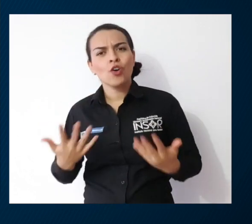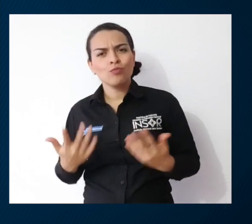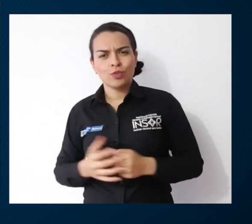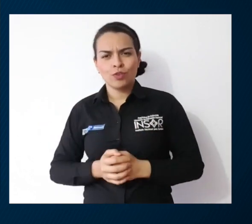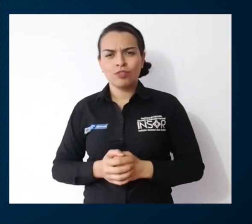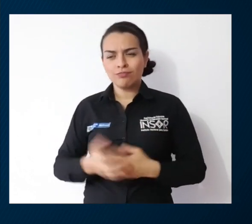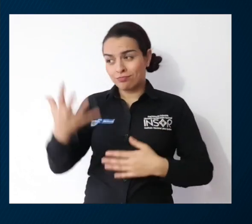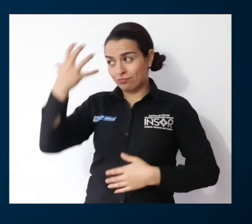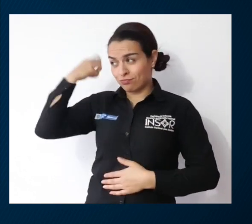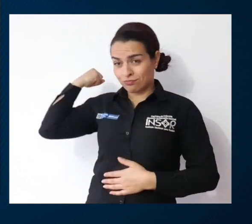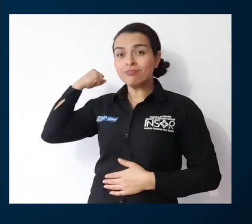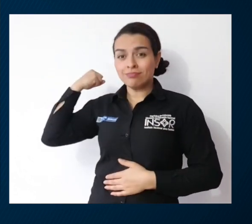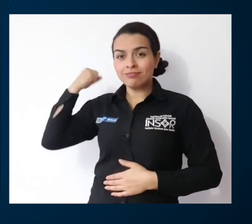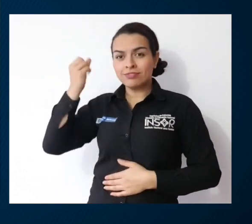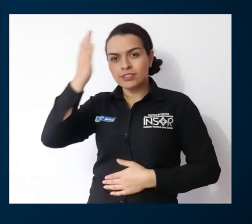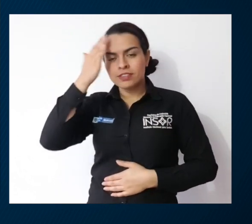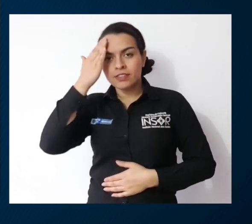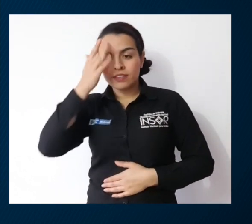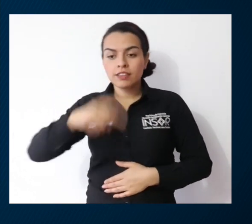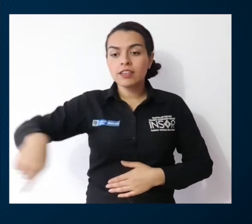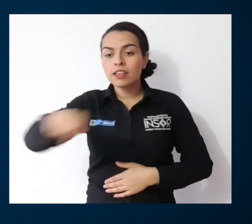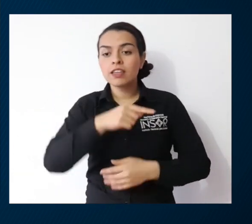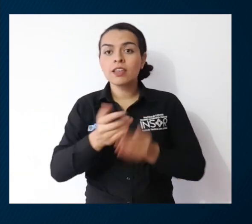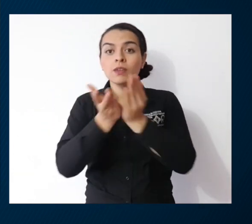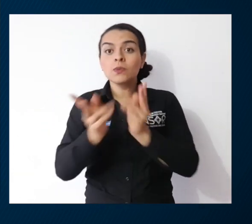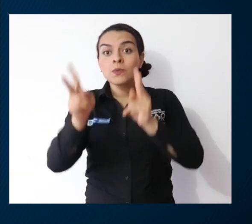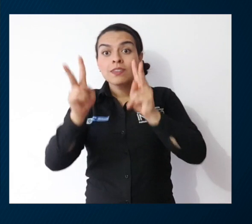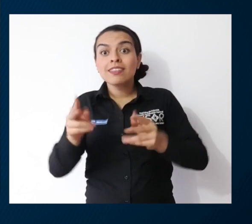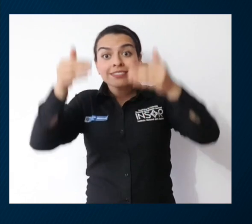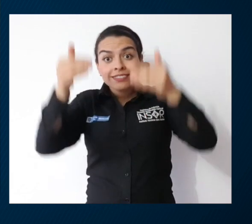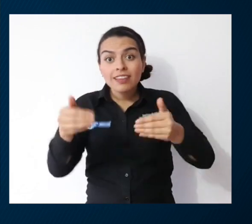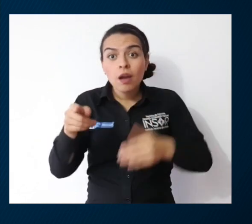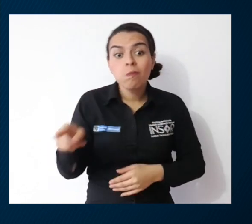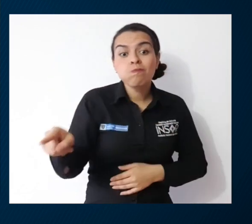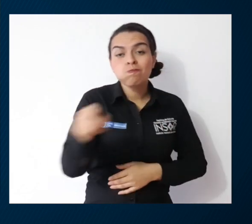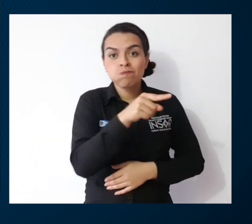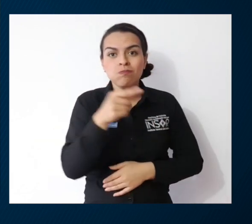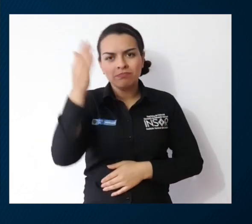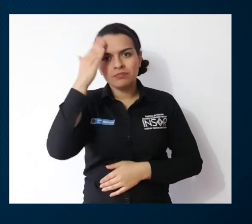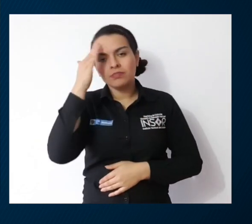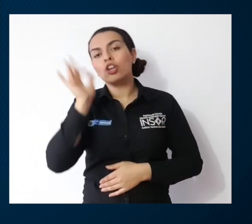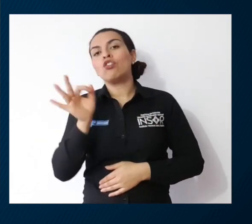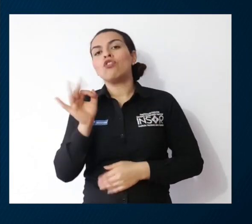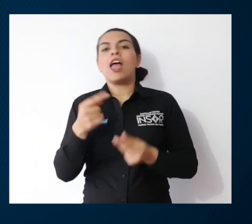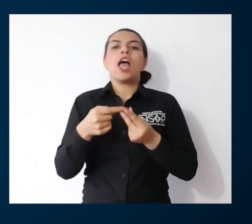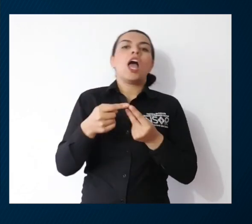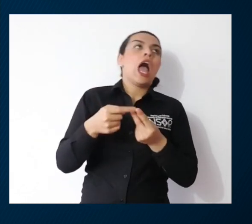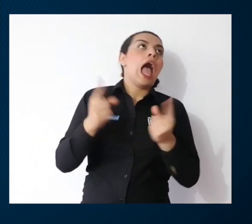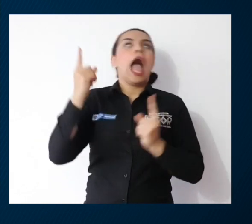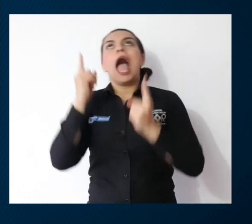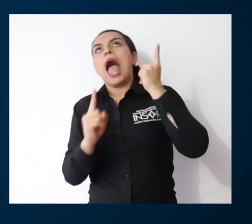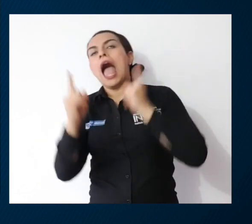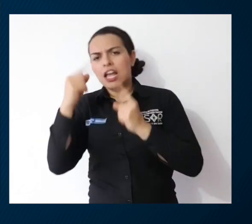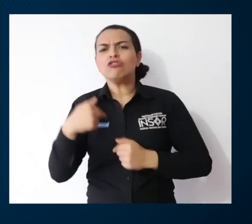Históricamente, los estudiantes con discapacidad enfrentaban una excusa cotidiana y es: yo puedo hacerlo